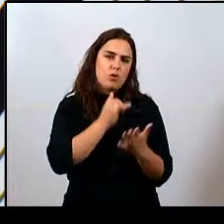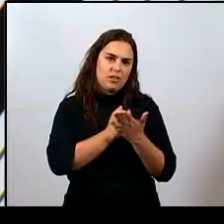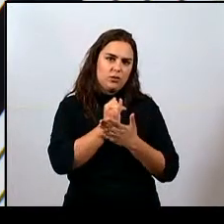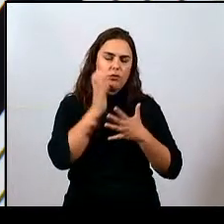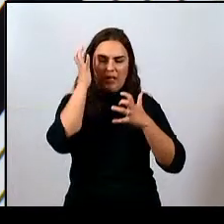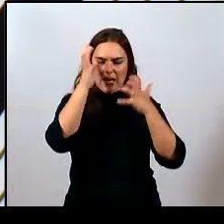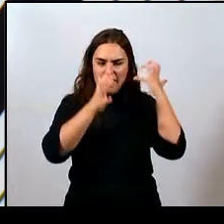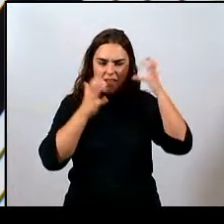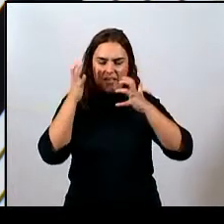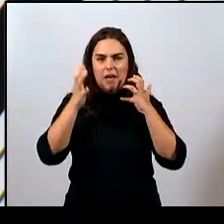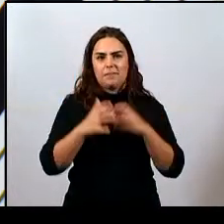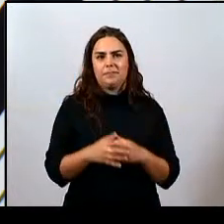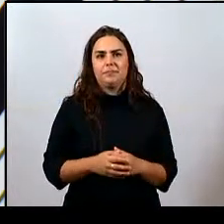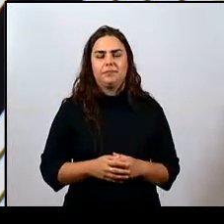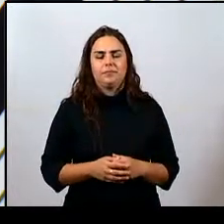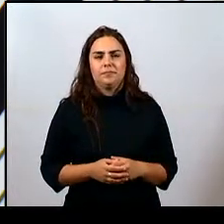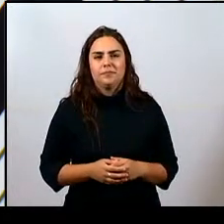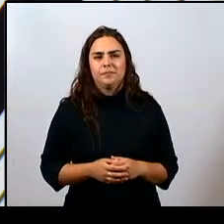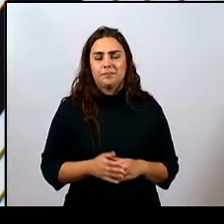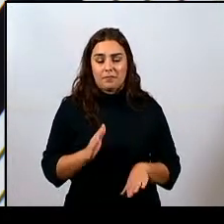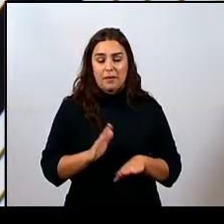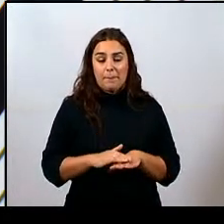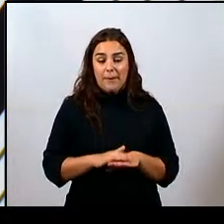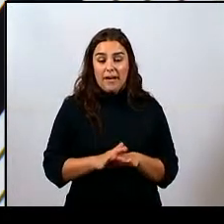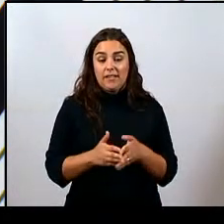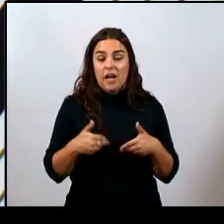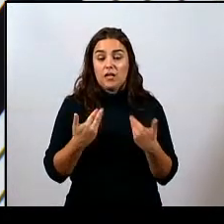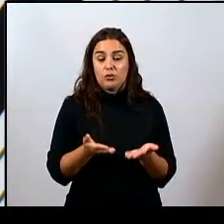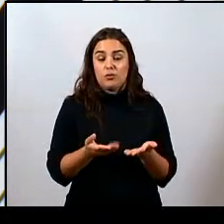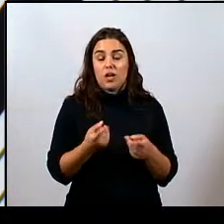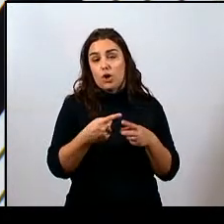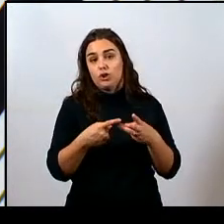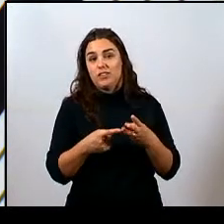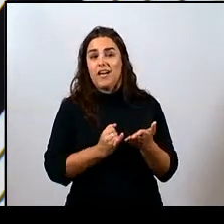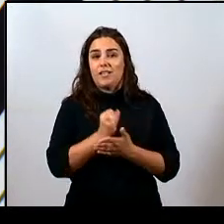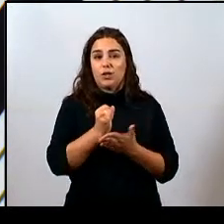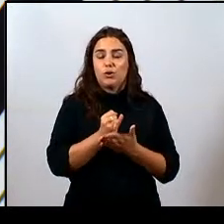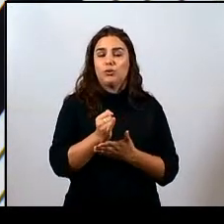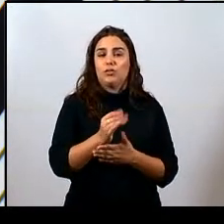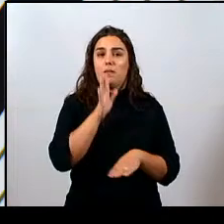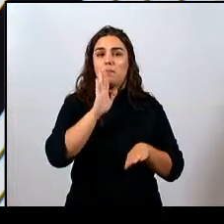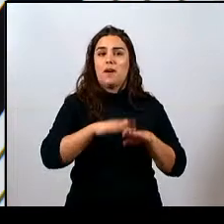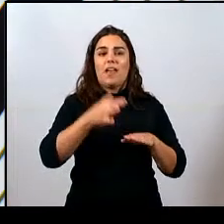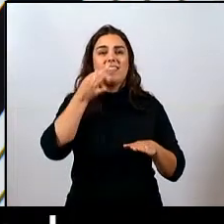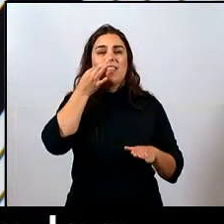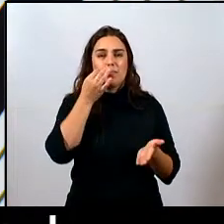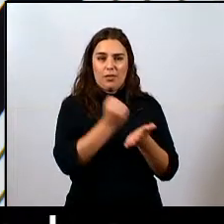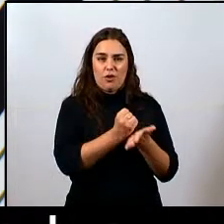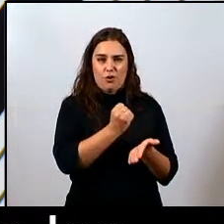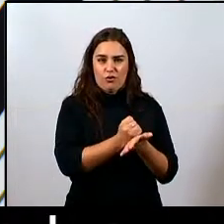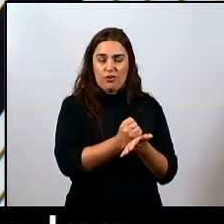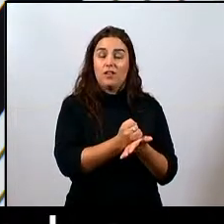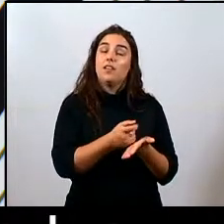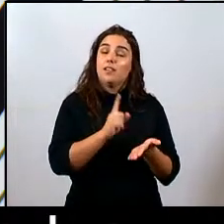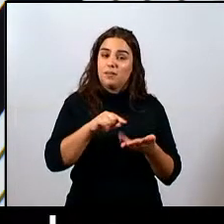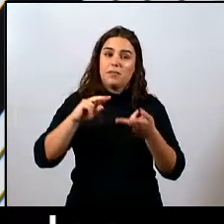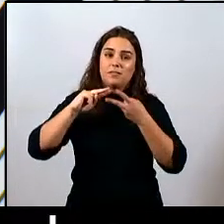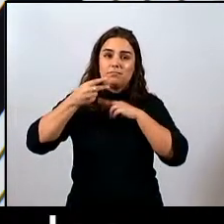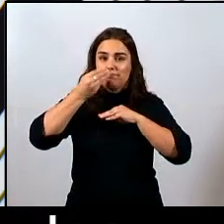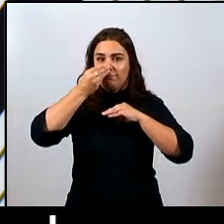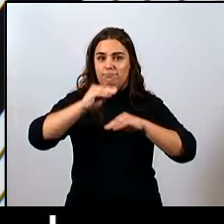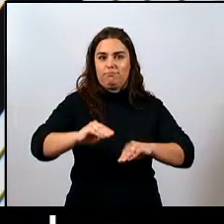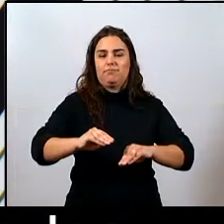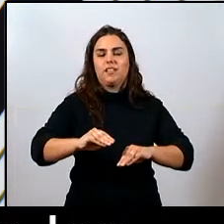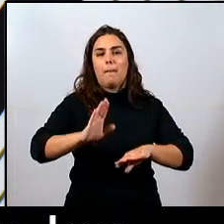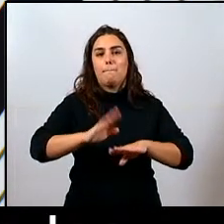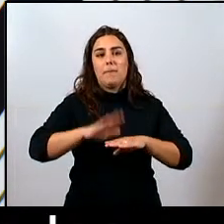ganadería, para seguir dando luz a nuestros productos agrícolas, a la denominación de origen, al relevo generacional para que el